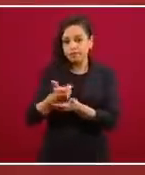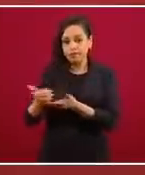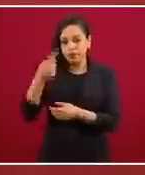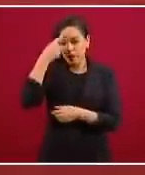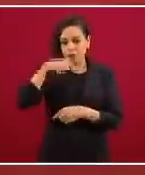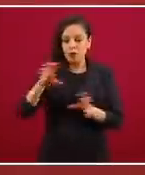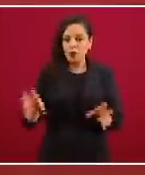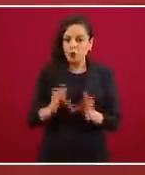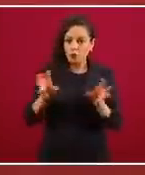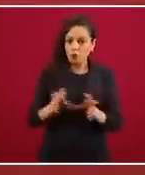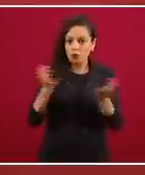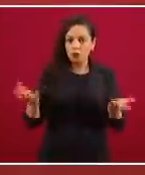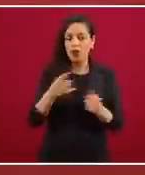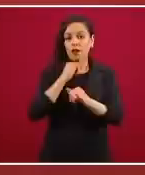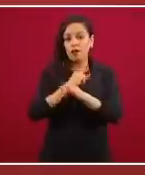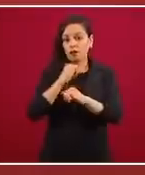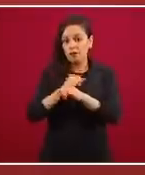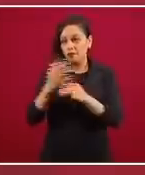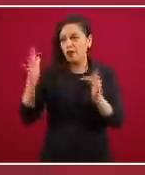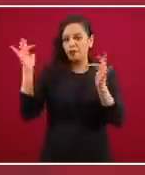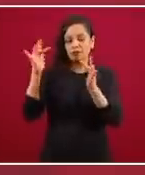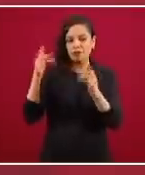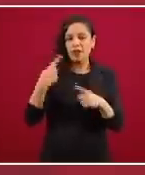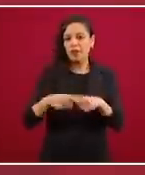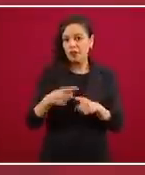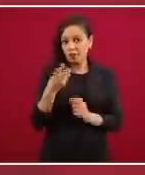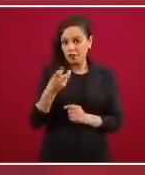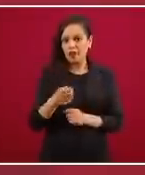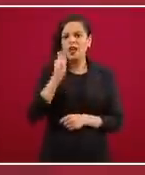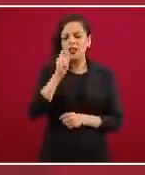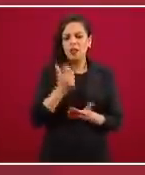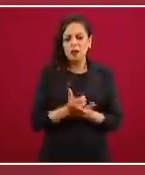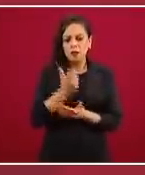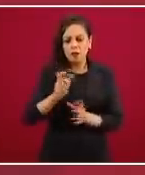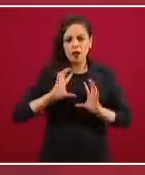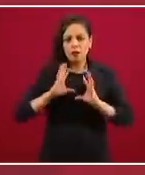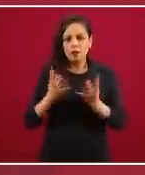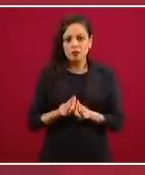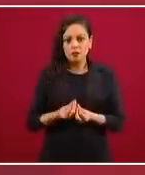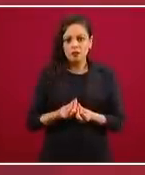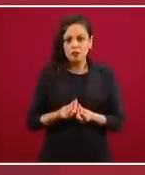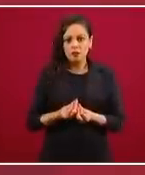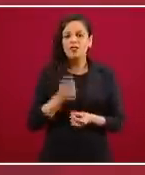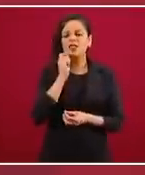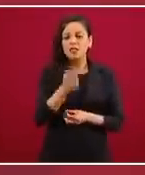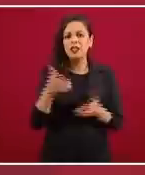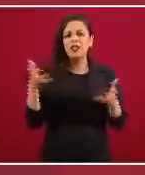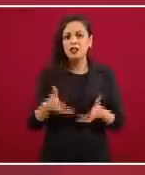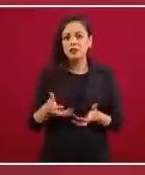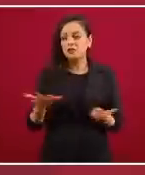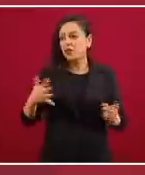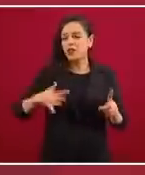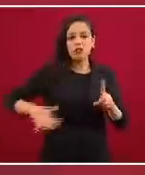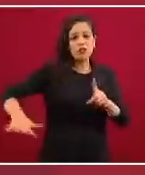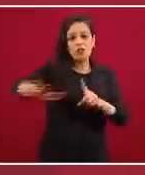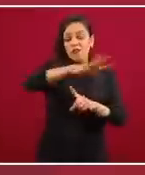de los servidores, etcétera, ¿no? ¿Quién paga esta información? La pagamos todos. Todos los contribuyentes,